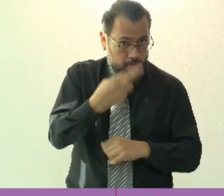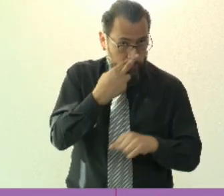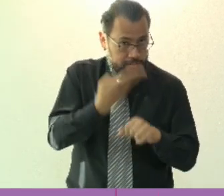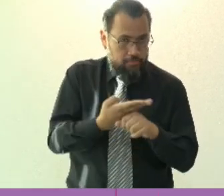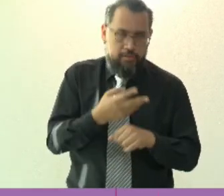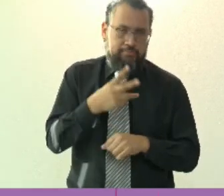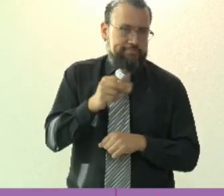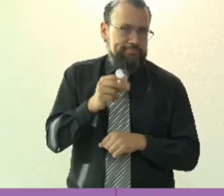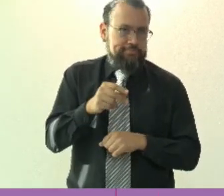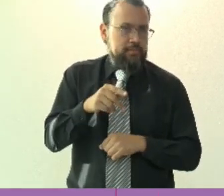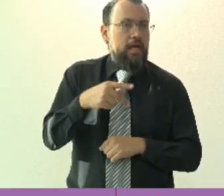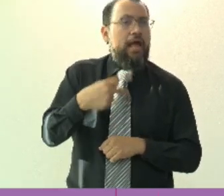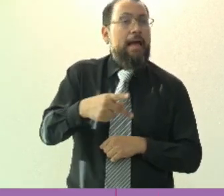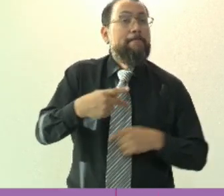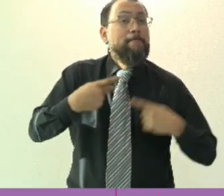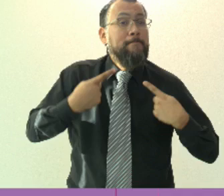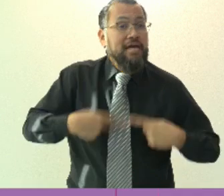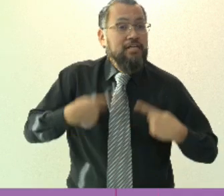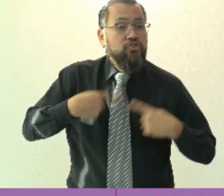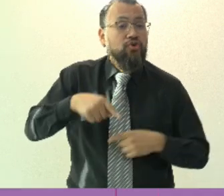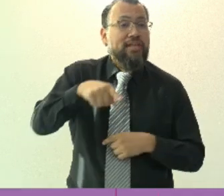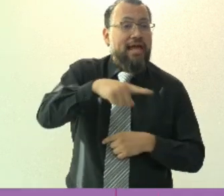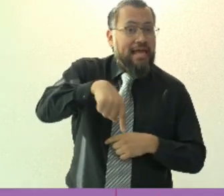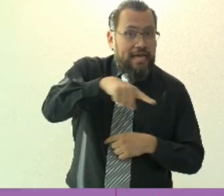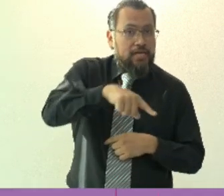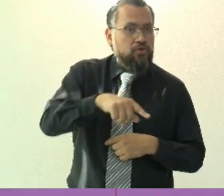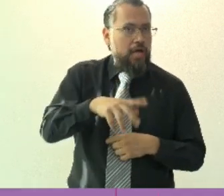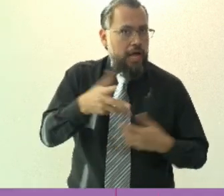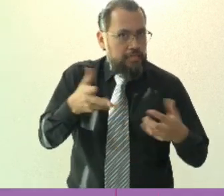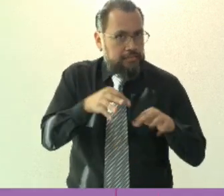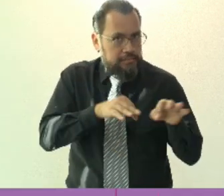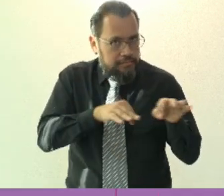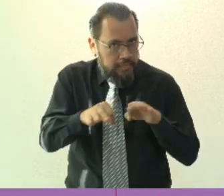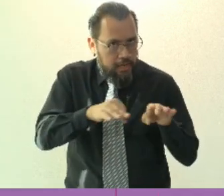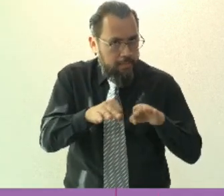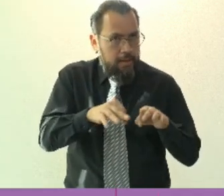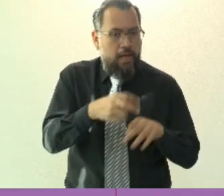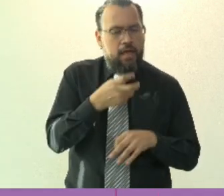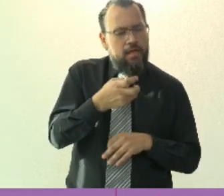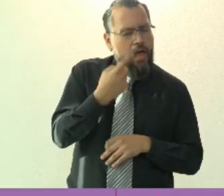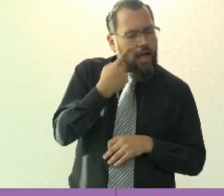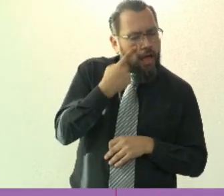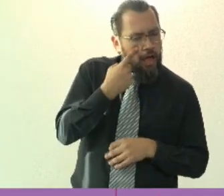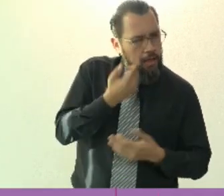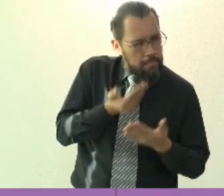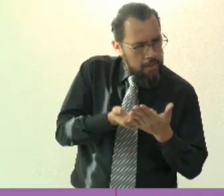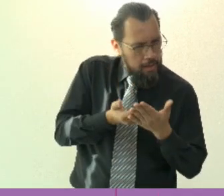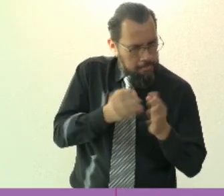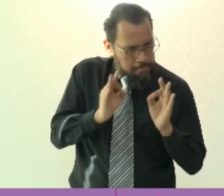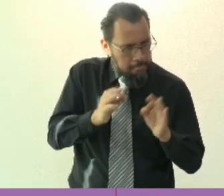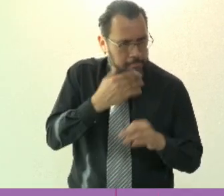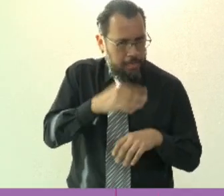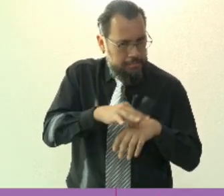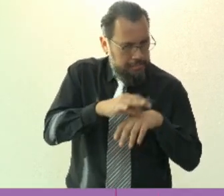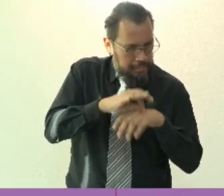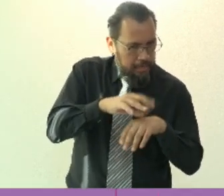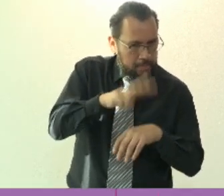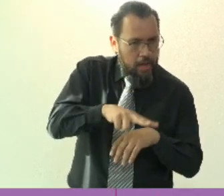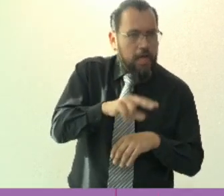que los servidores públicos involucrados serán los responsables tanto de la veracidad del documento como del